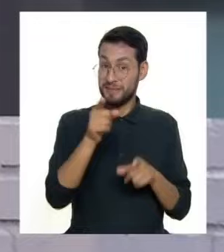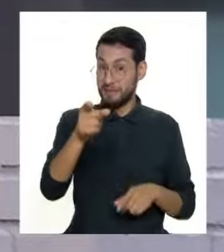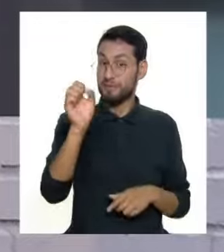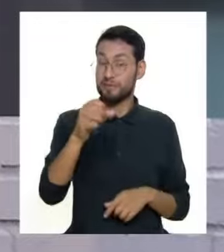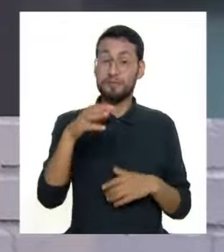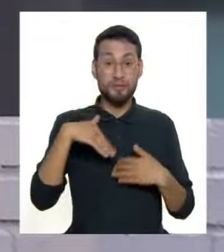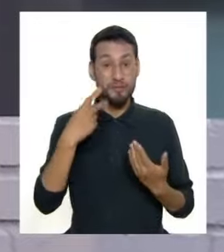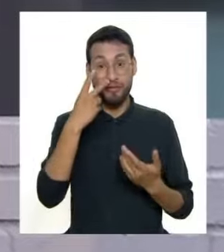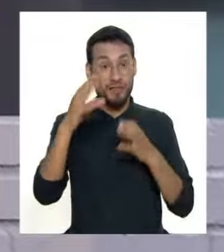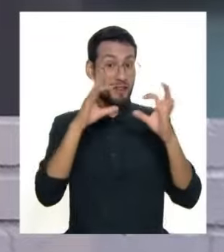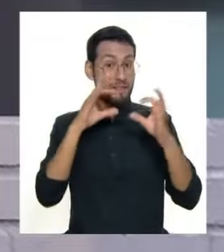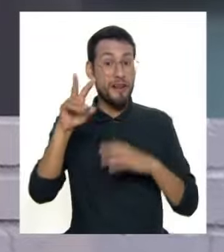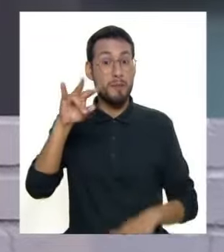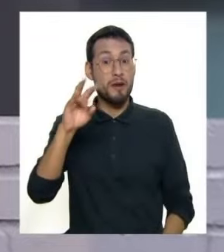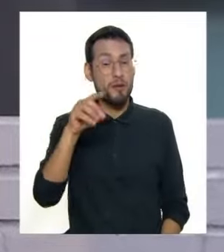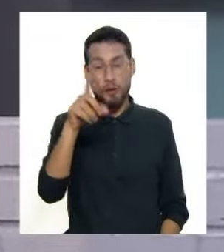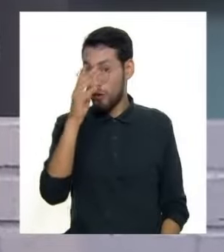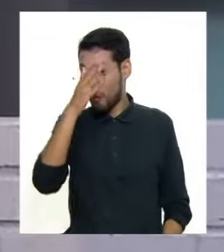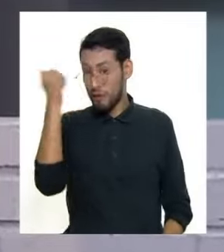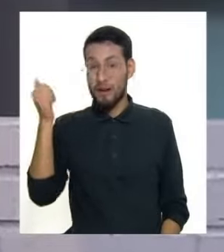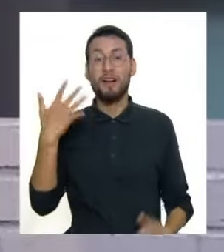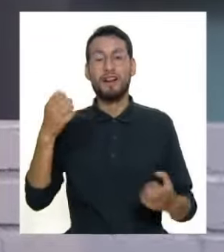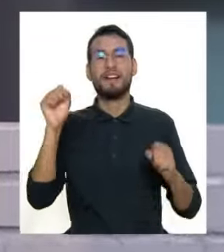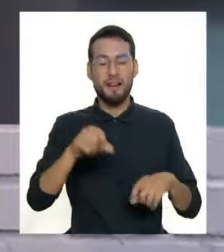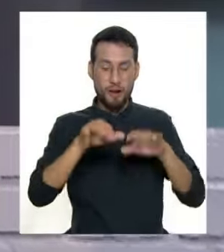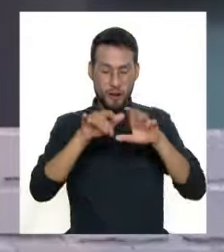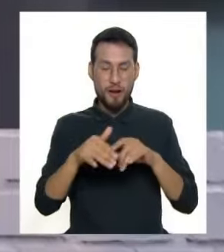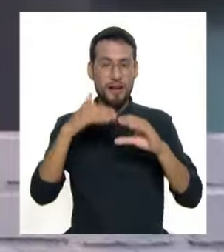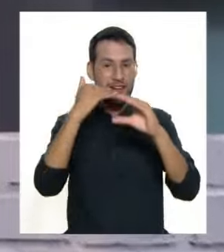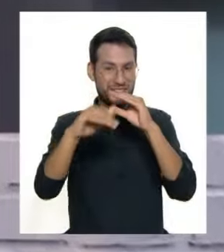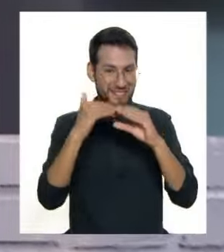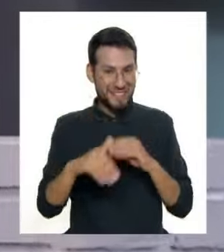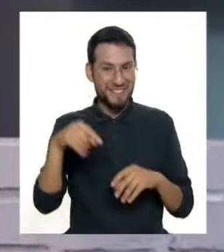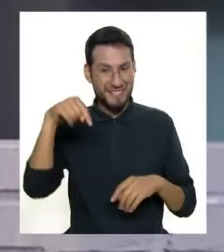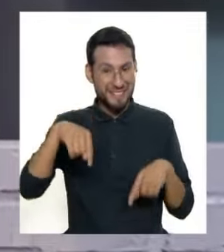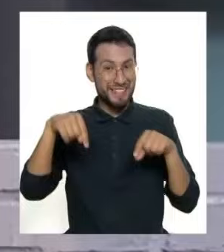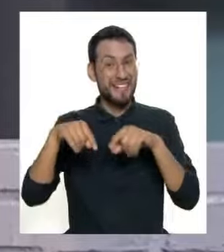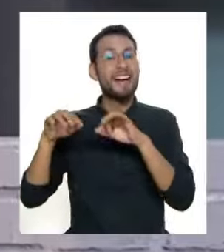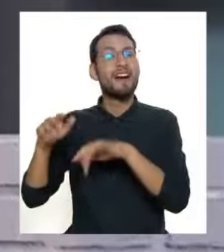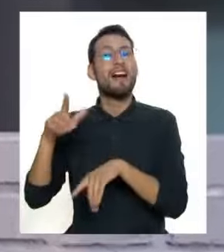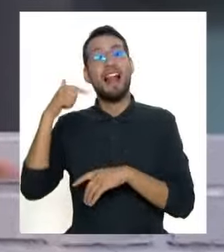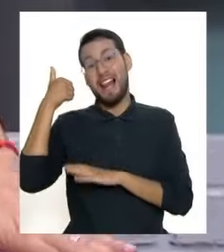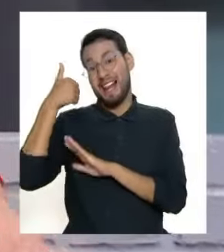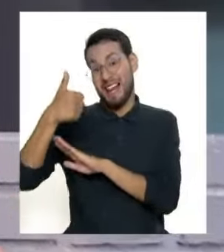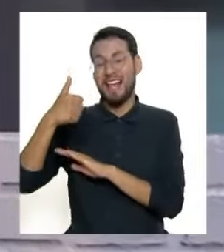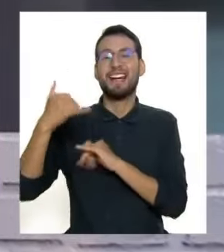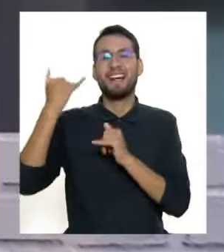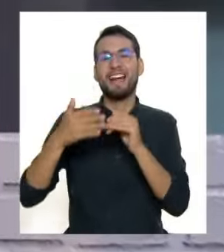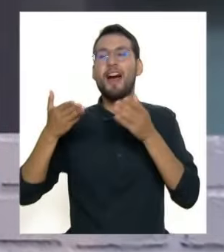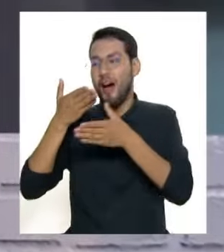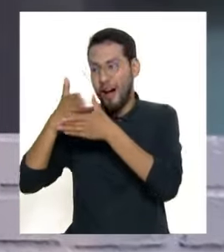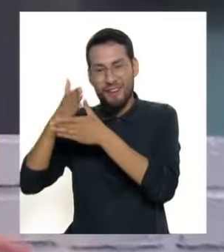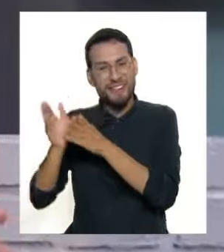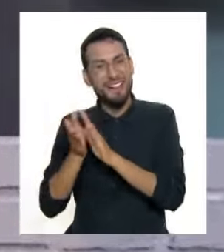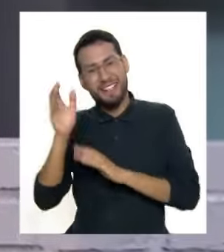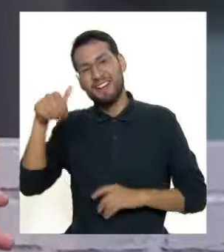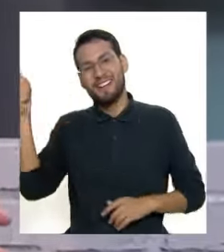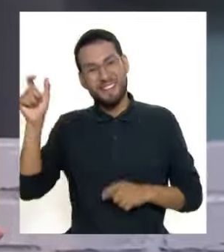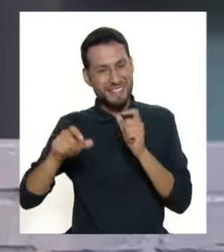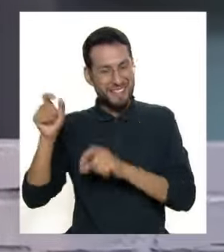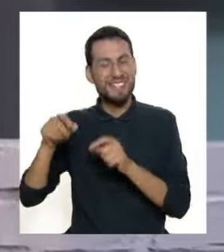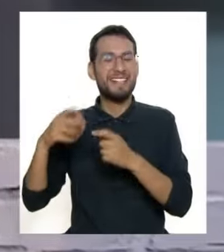estás viendo en el Facebook Live, no te olvides de dejar tu comentario aquí en la cajita de abajo, tu like y de compartir el programa. Esa es la